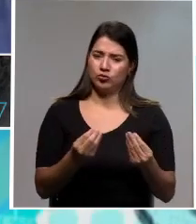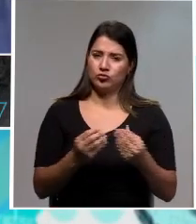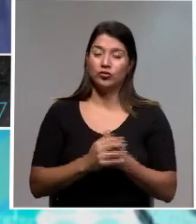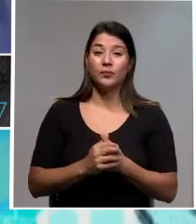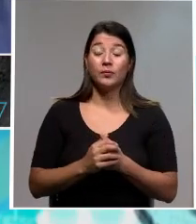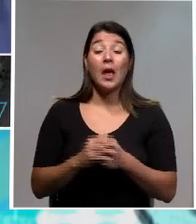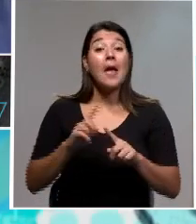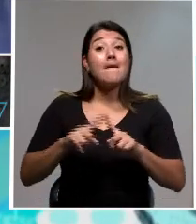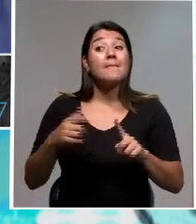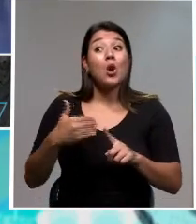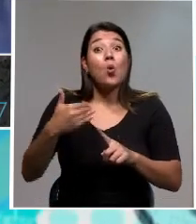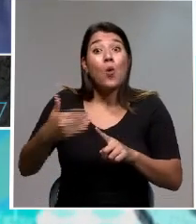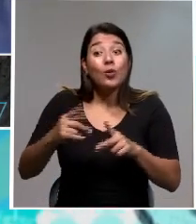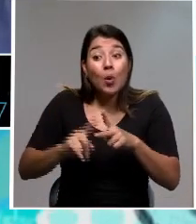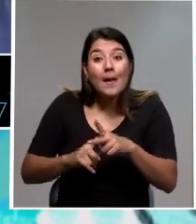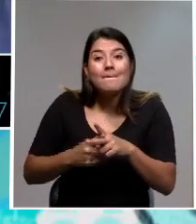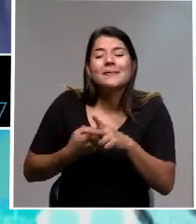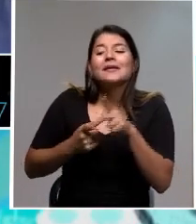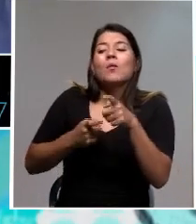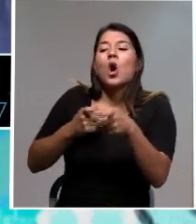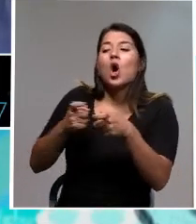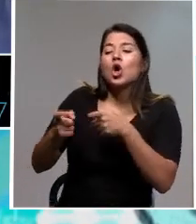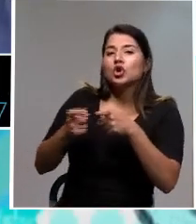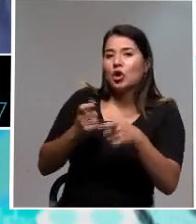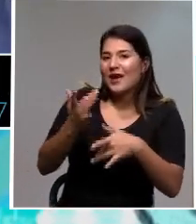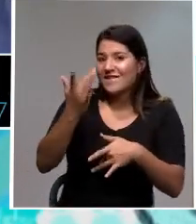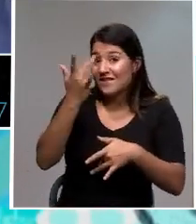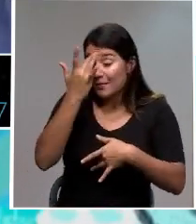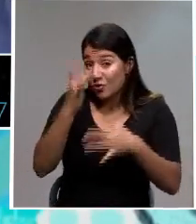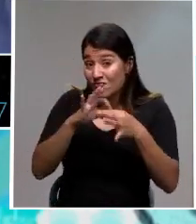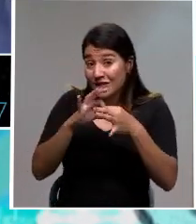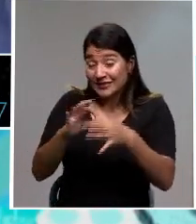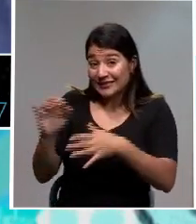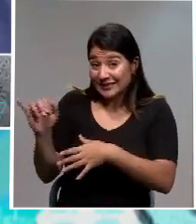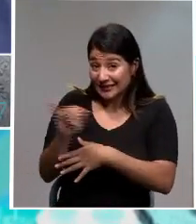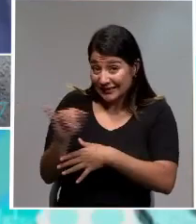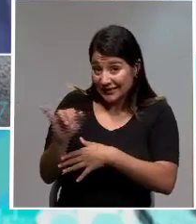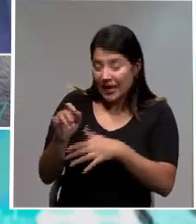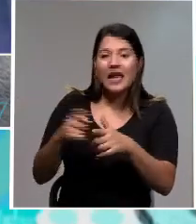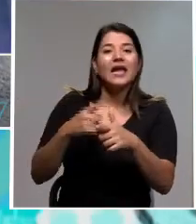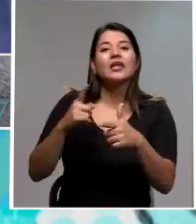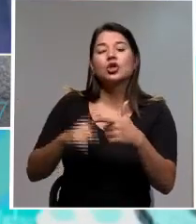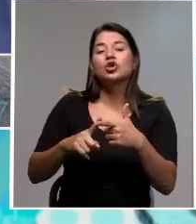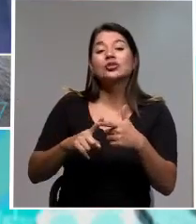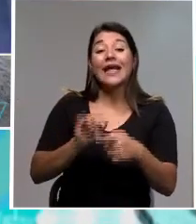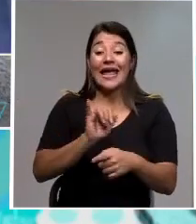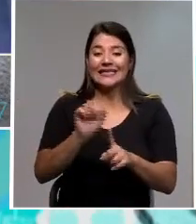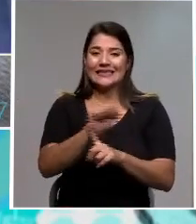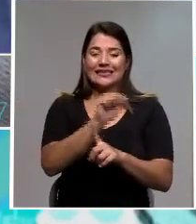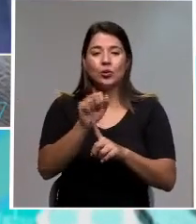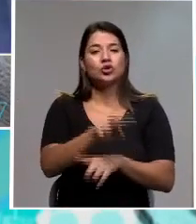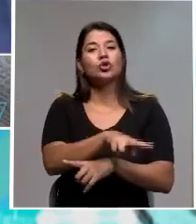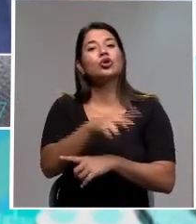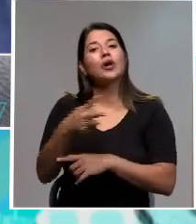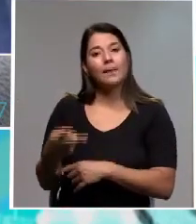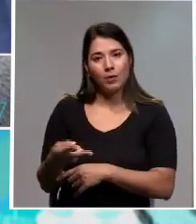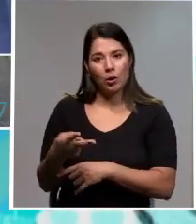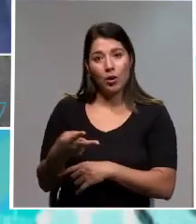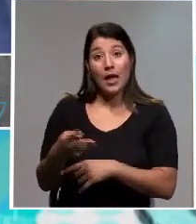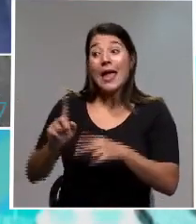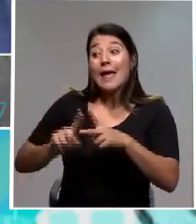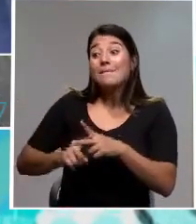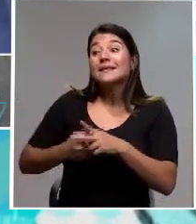nosotros empezamos a controlar las enfermedades infecciosas, ese patrón se revirtió. Empezamos a vivir más